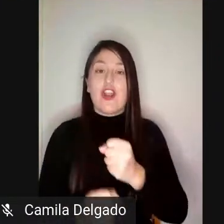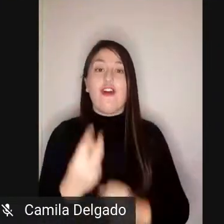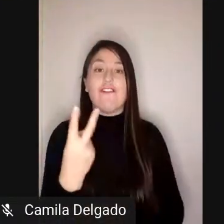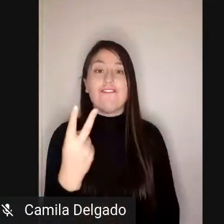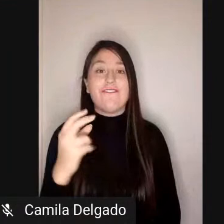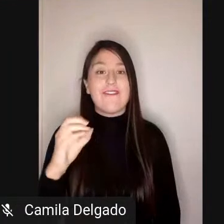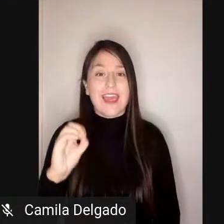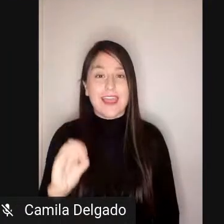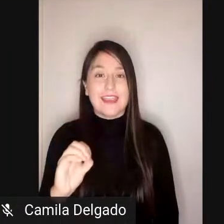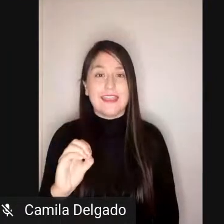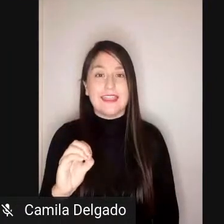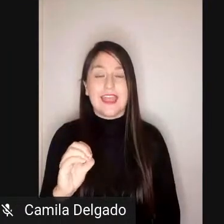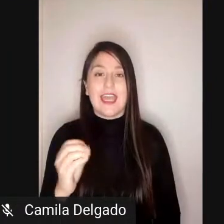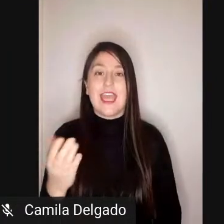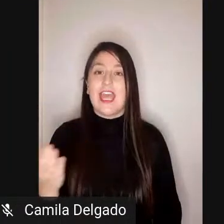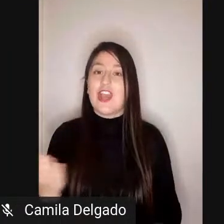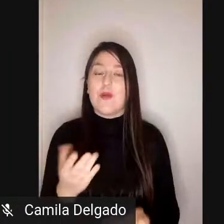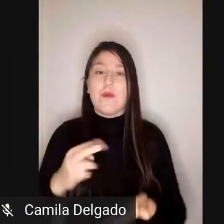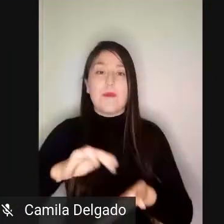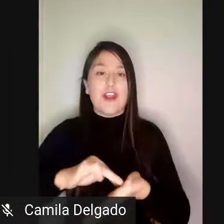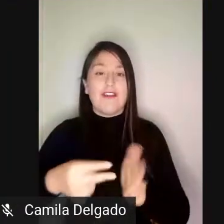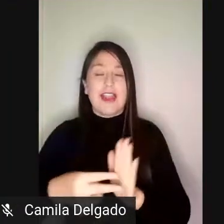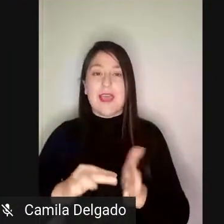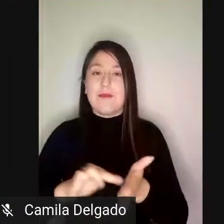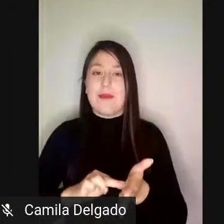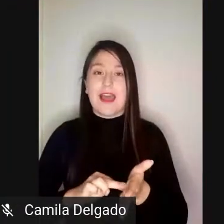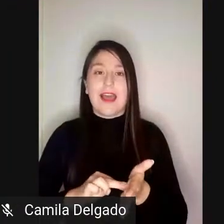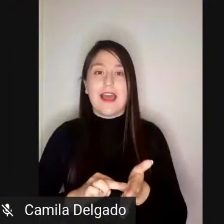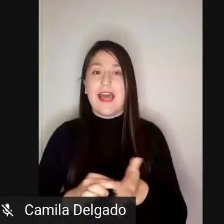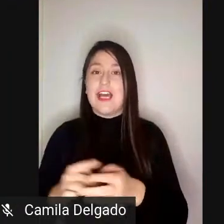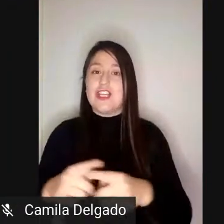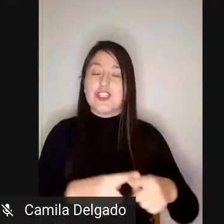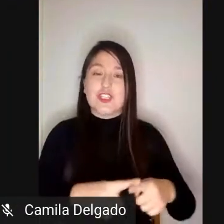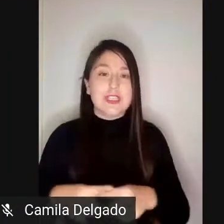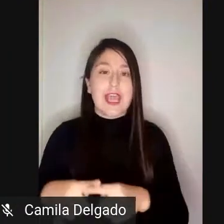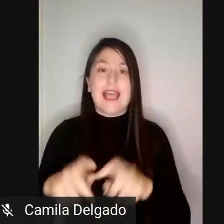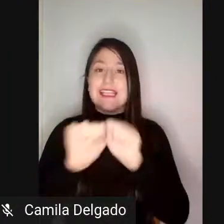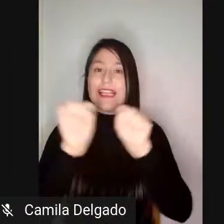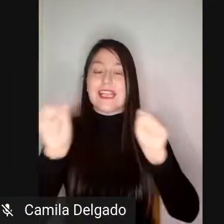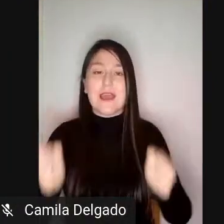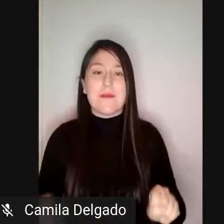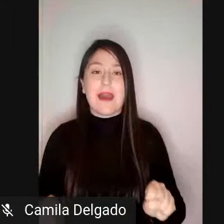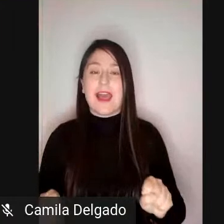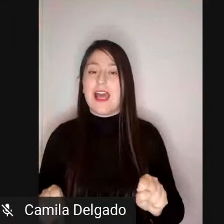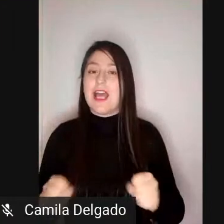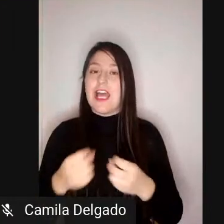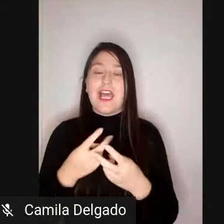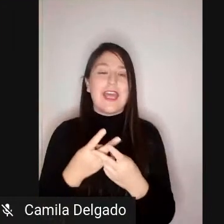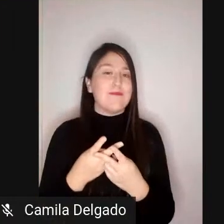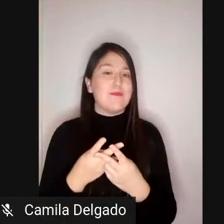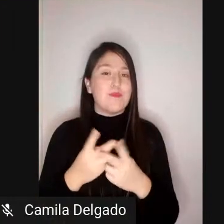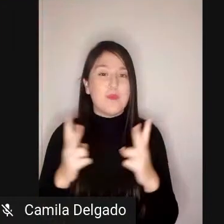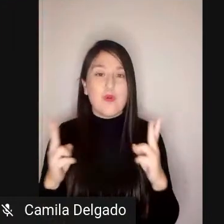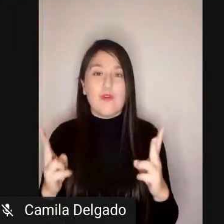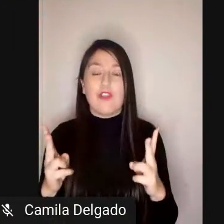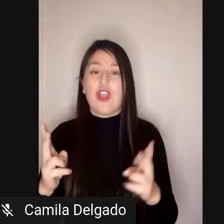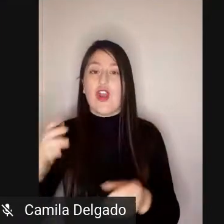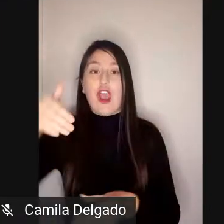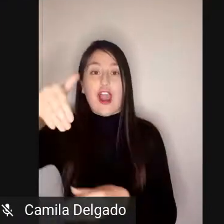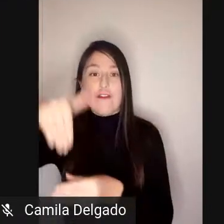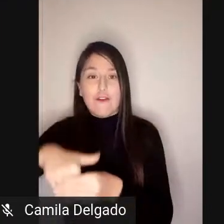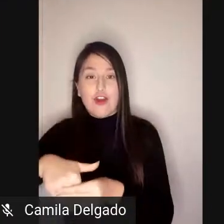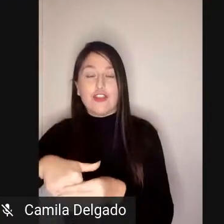de derechos sociales, un sistema de salud público, un sistema de educación pública, el voto de las mujeres, el voto de